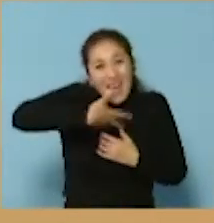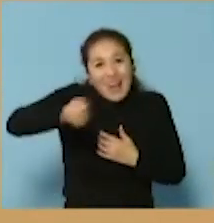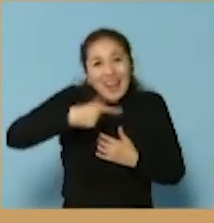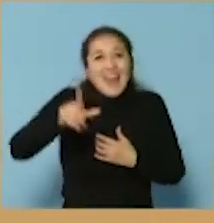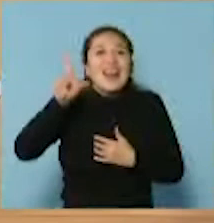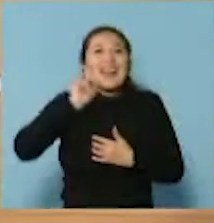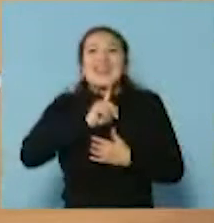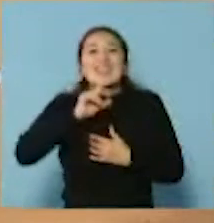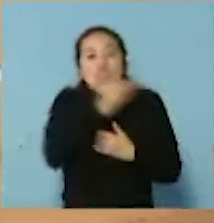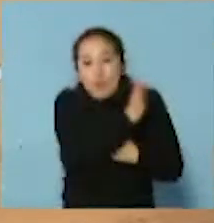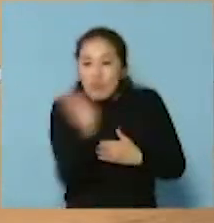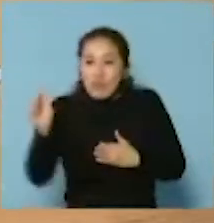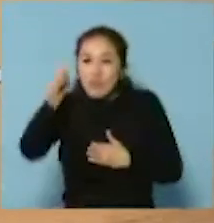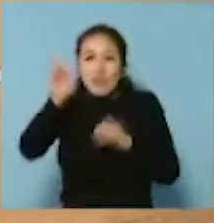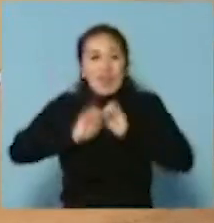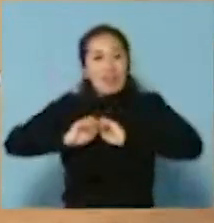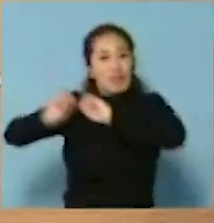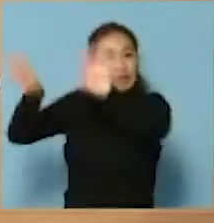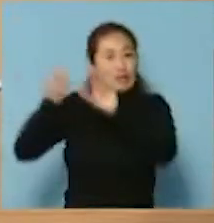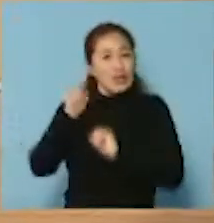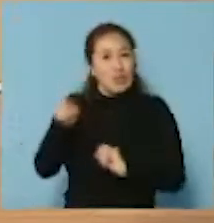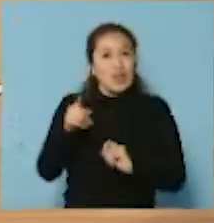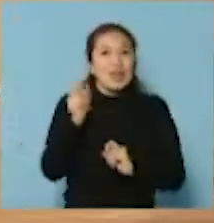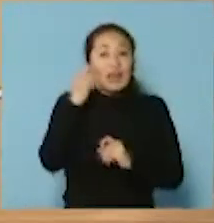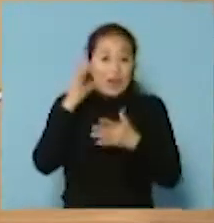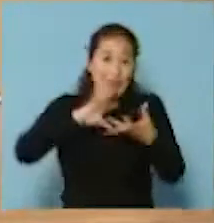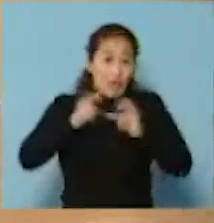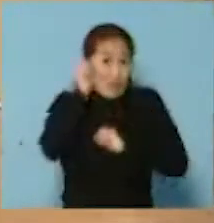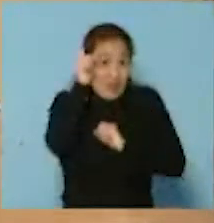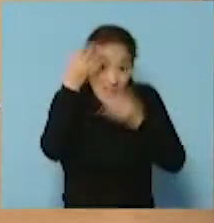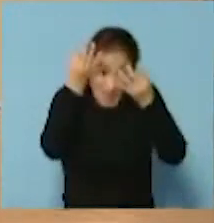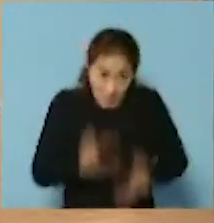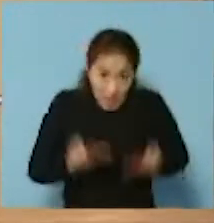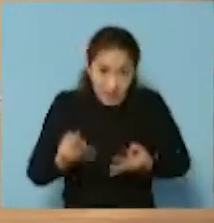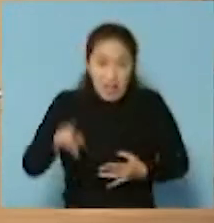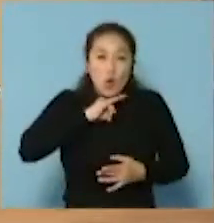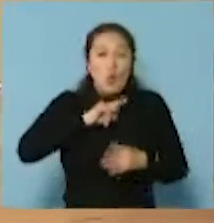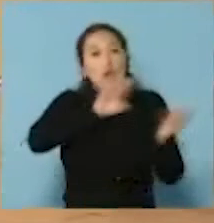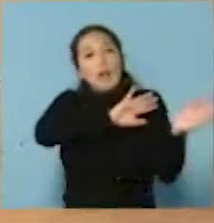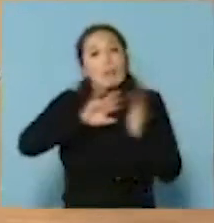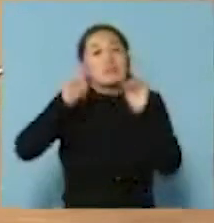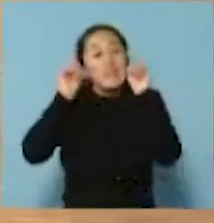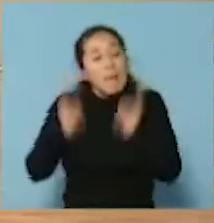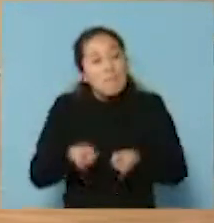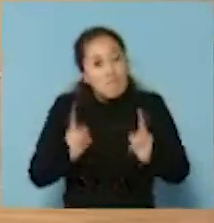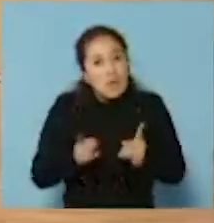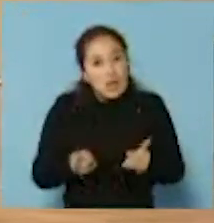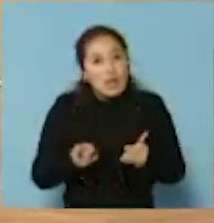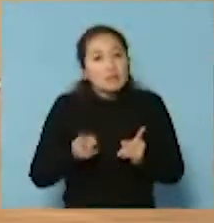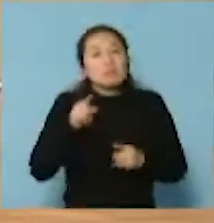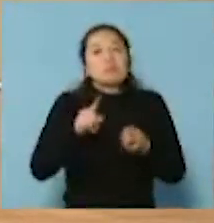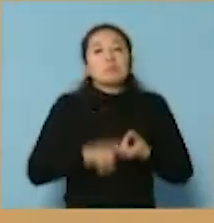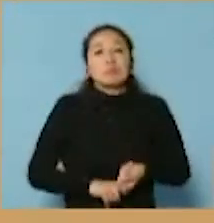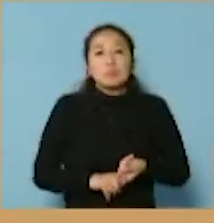pacífico el ideal sería que pasara por jujuy bien hay otro evento también ambiental es constancia